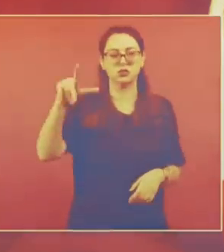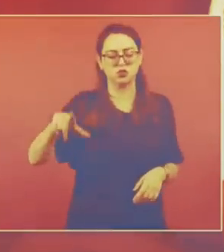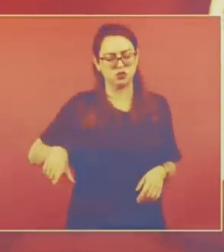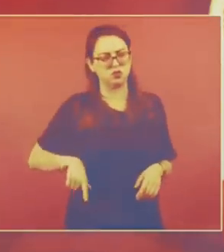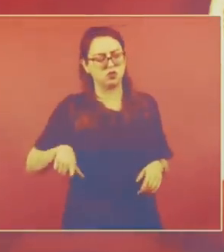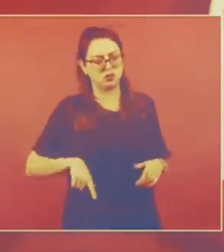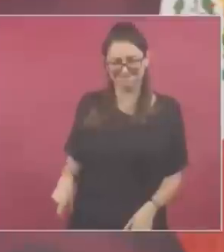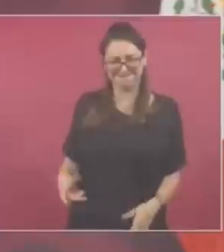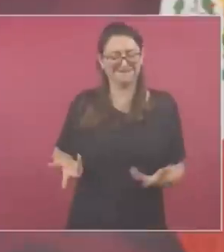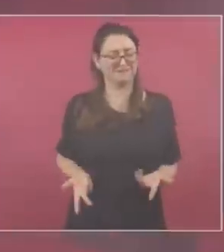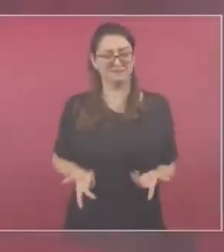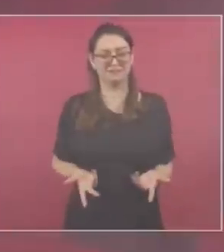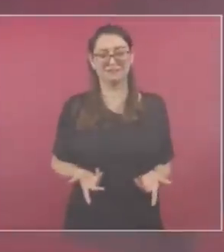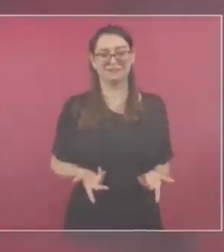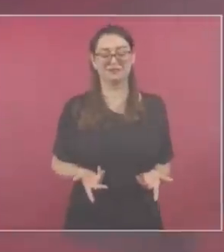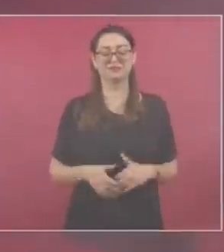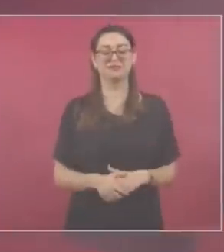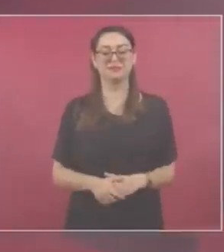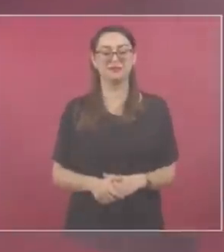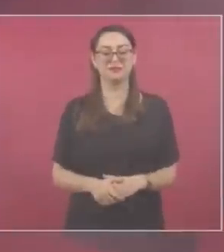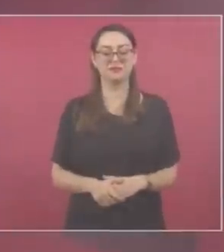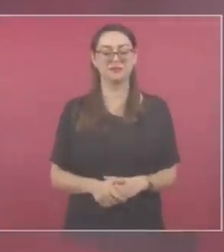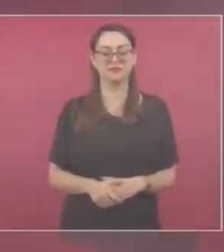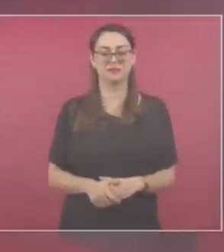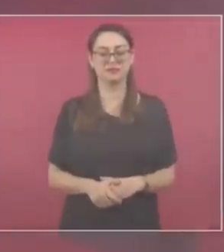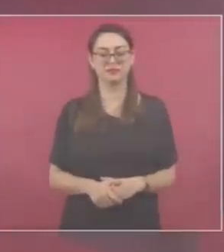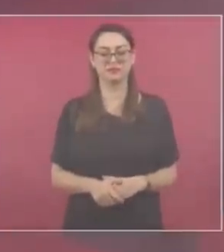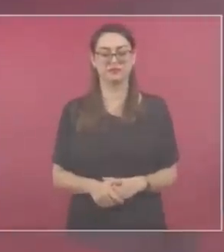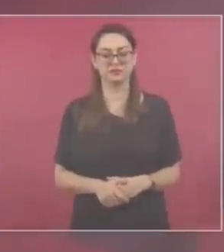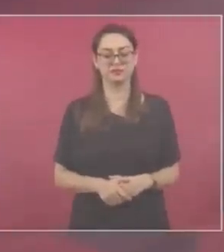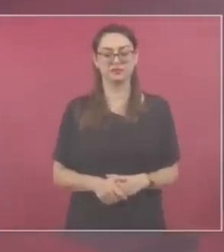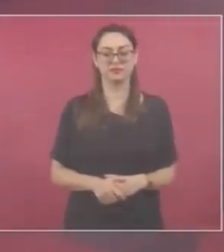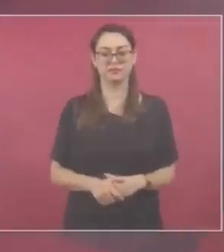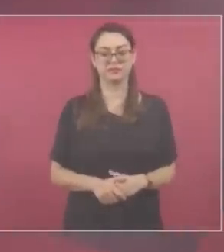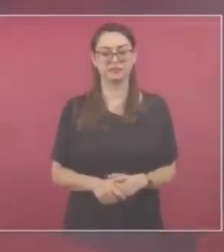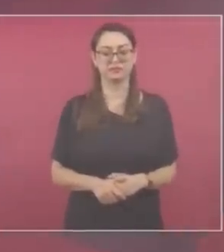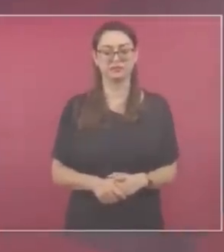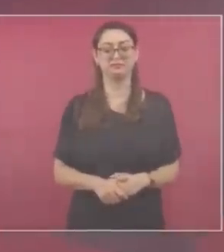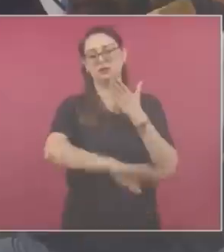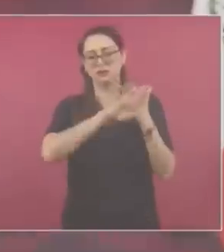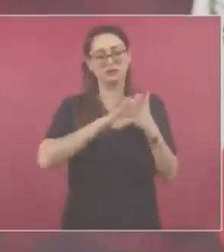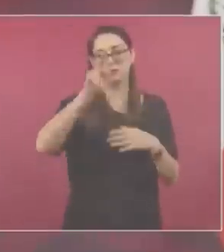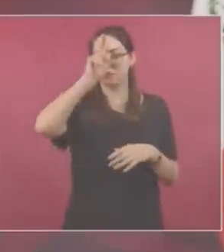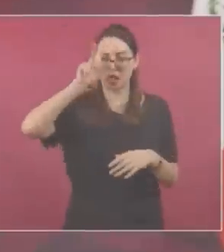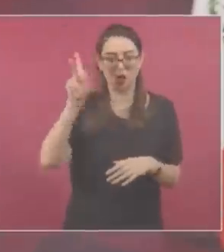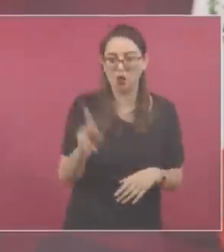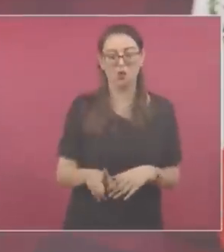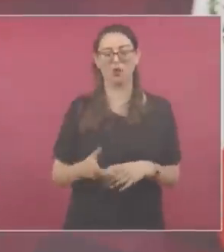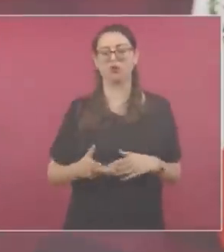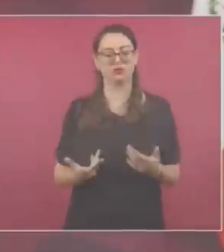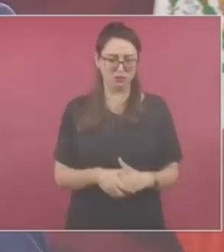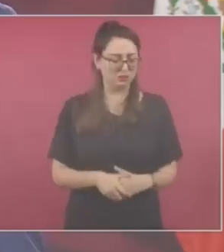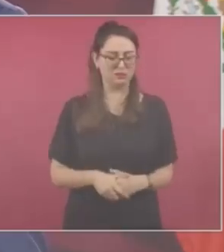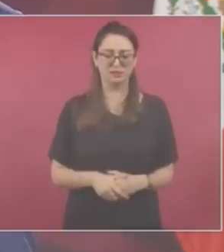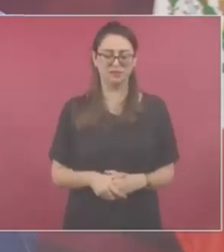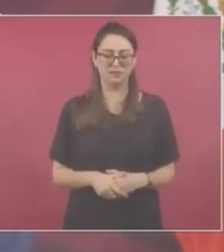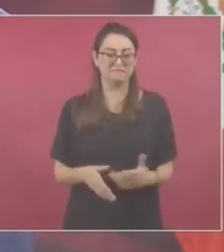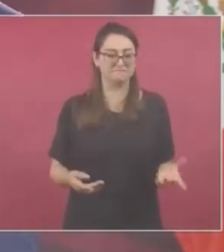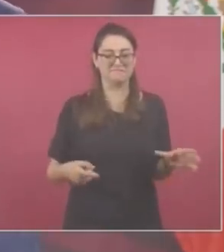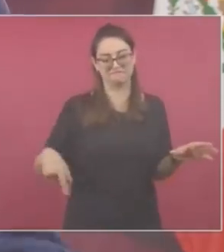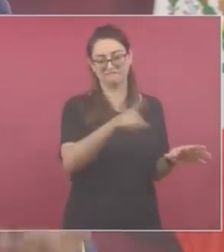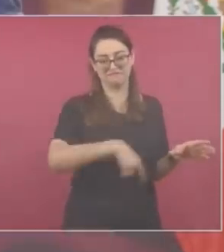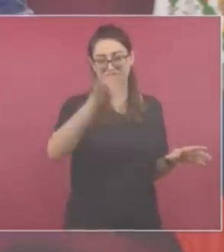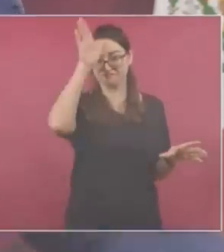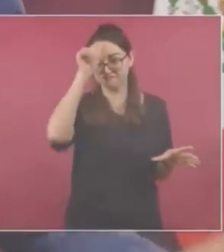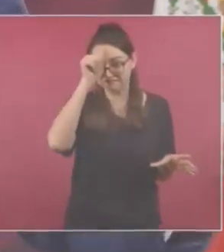la autoridad moral que tenemos. Últimamente, insisto, se ha intensificado el golpeteo, los ataques, ¿no? Ya es